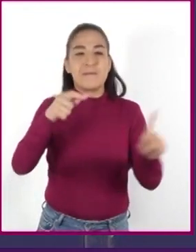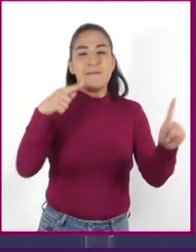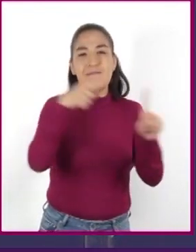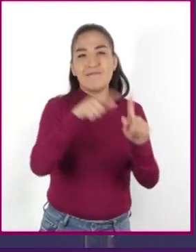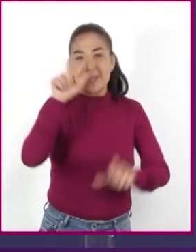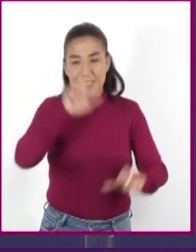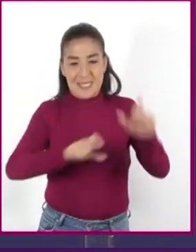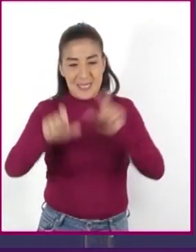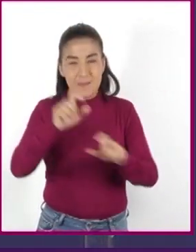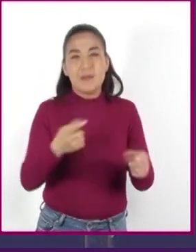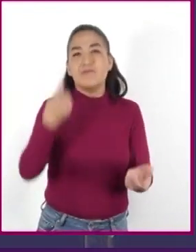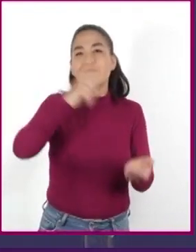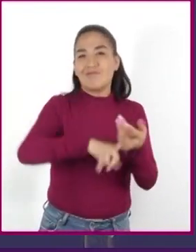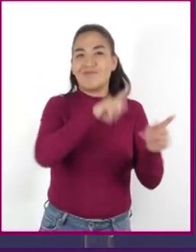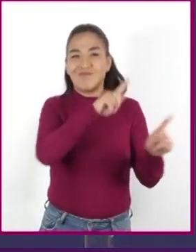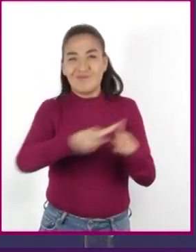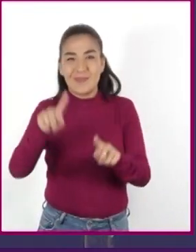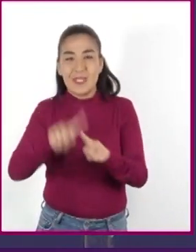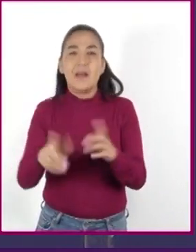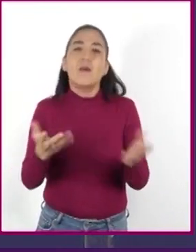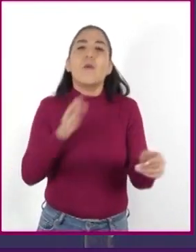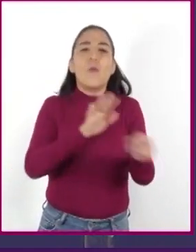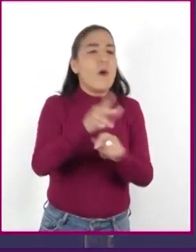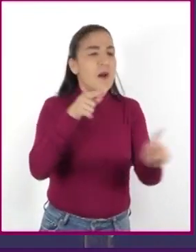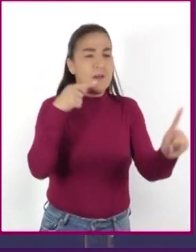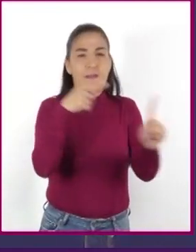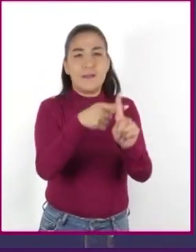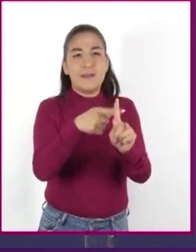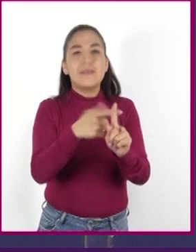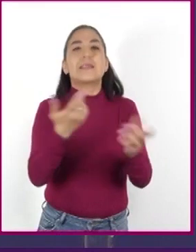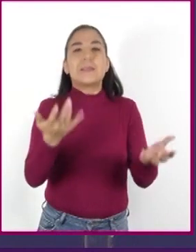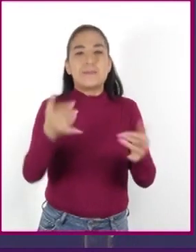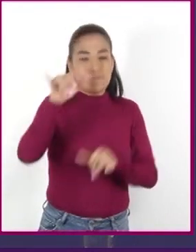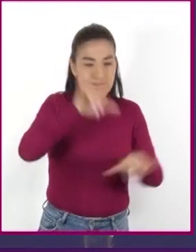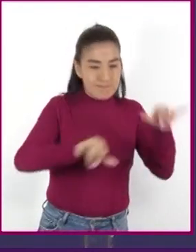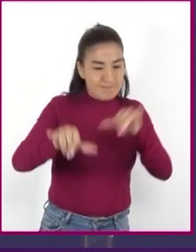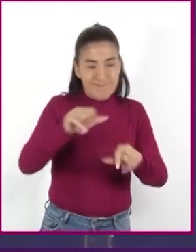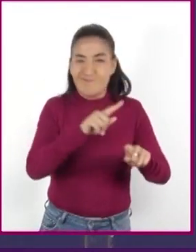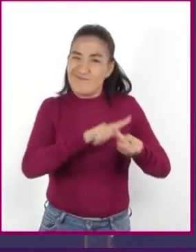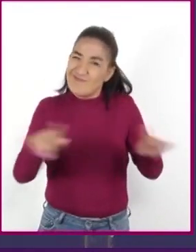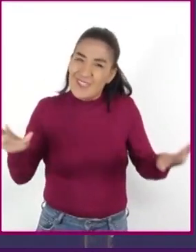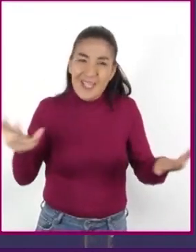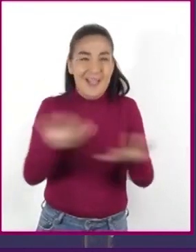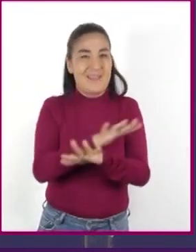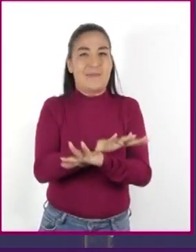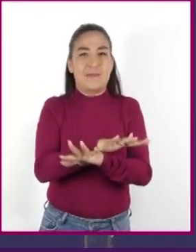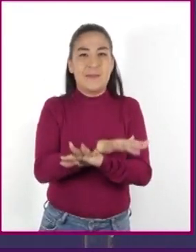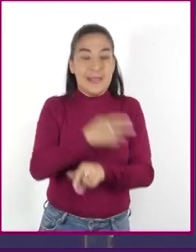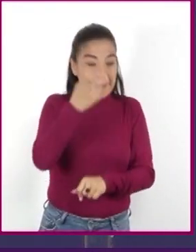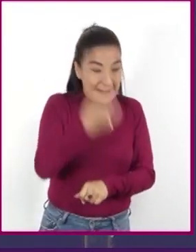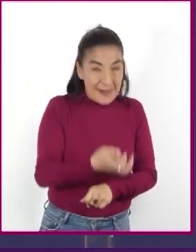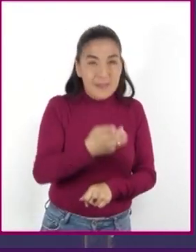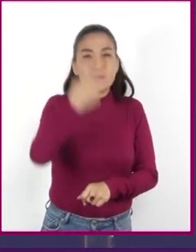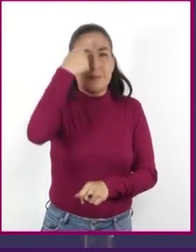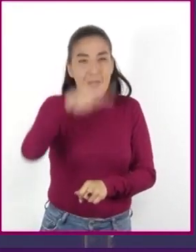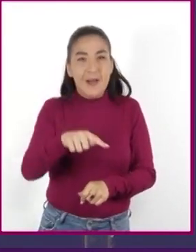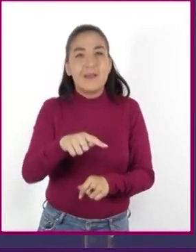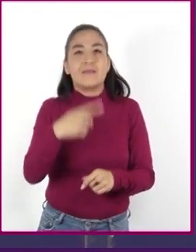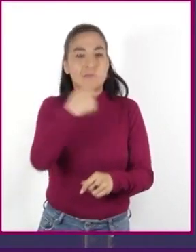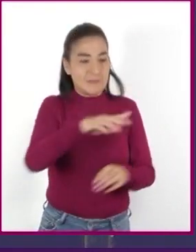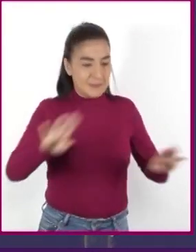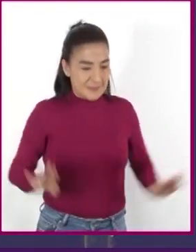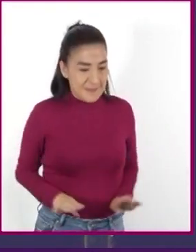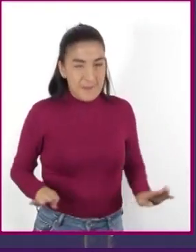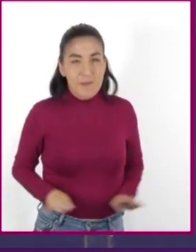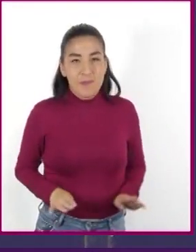reacciones químicas entre sustancias que dan como producto una sustancia completamente diferente. Con ello, cambian propiedades como